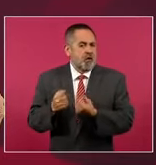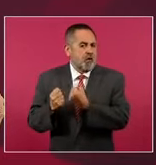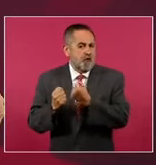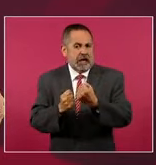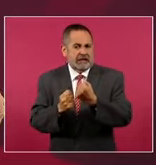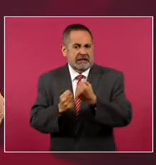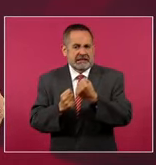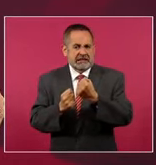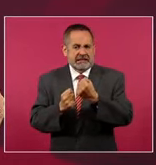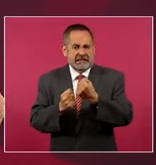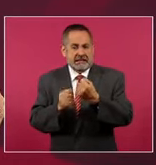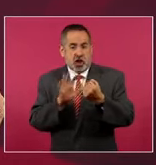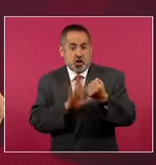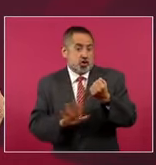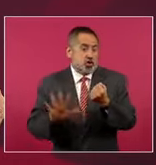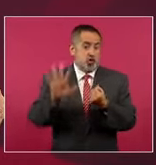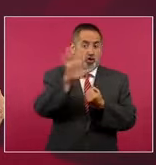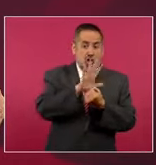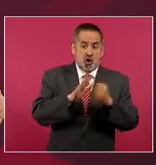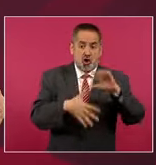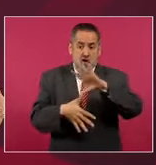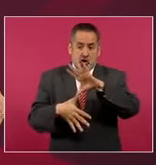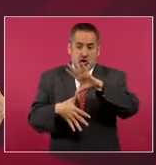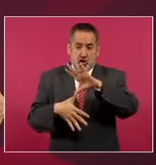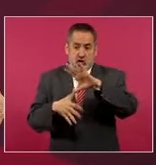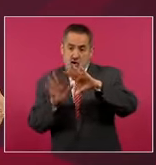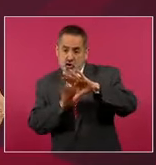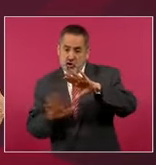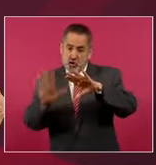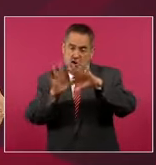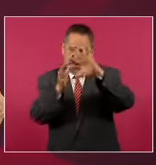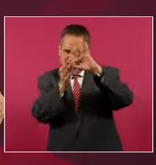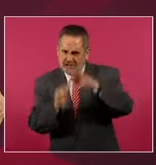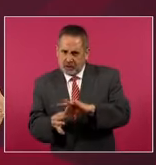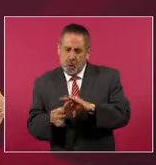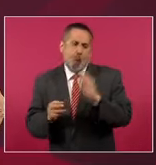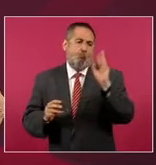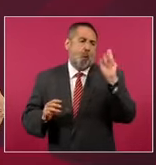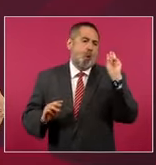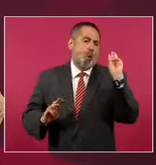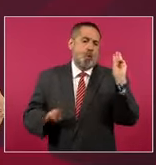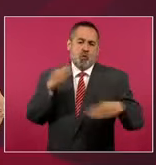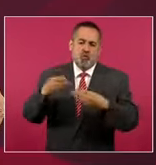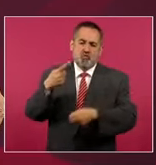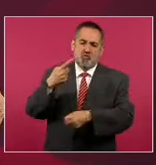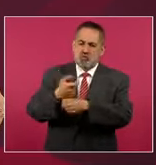fuerza la región más importante del mundo.